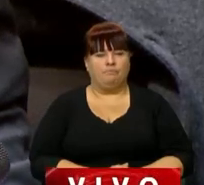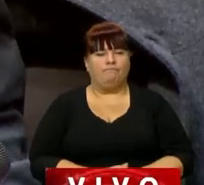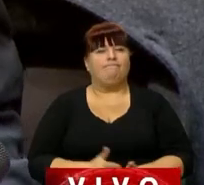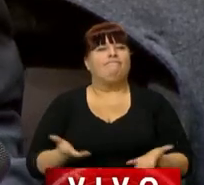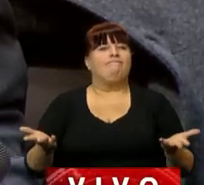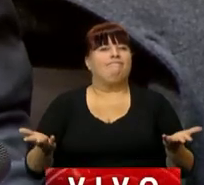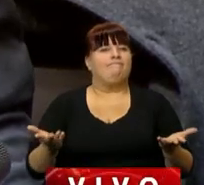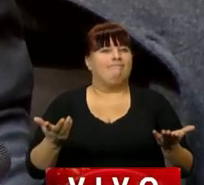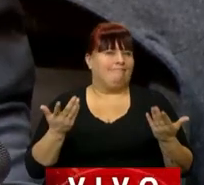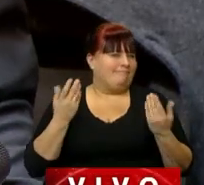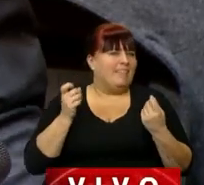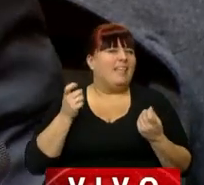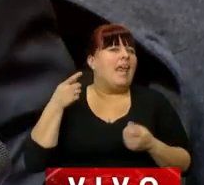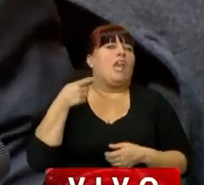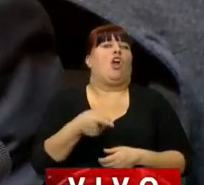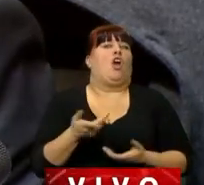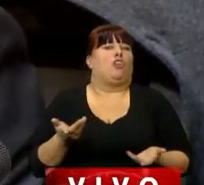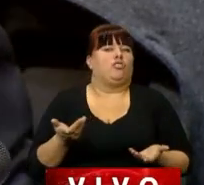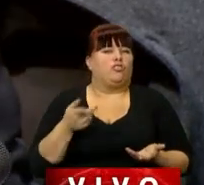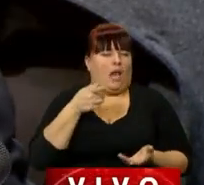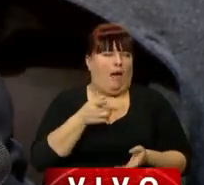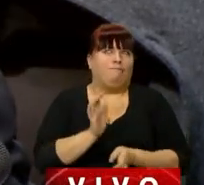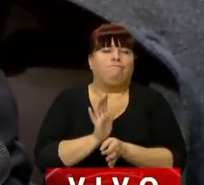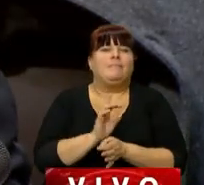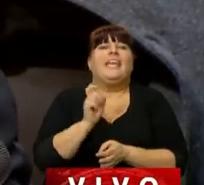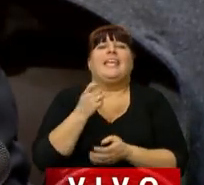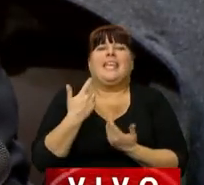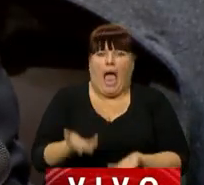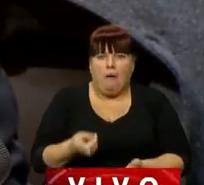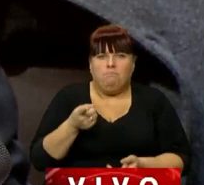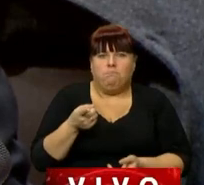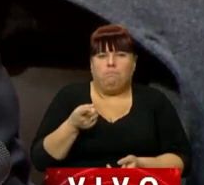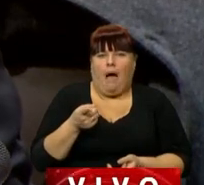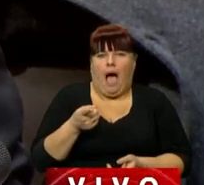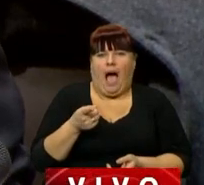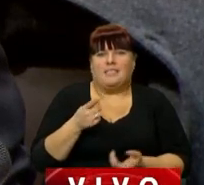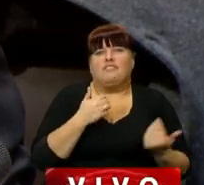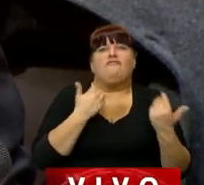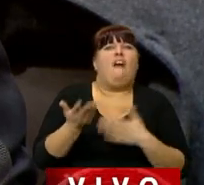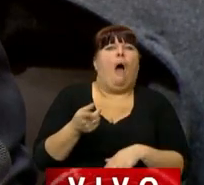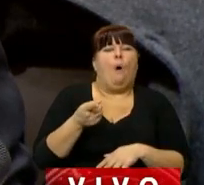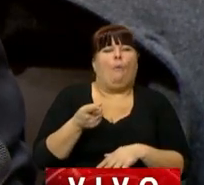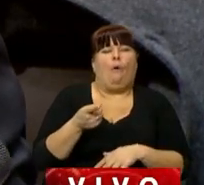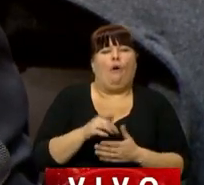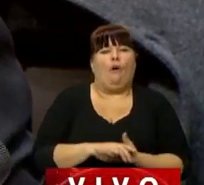¿Quién podría no estar en contra, o sea, quién podría no estar a favor